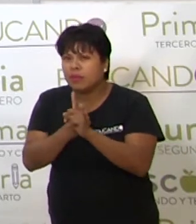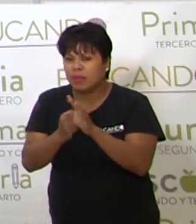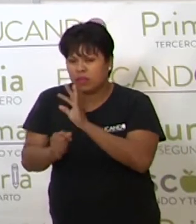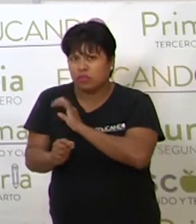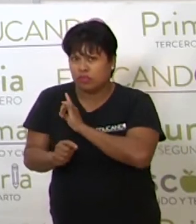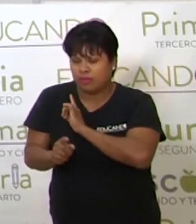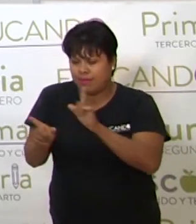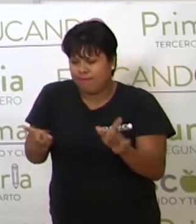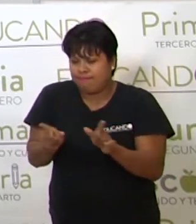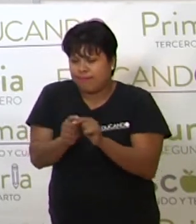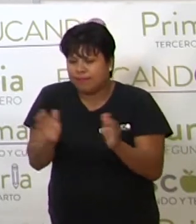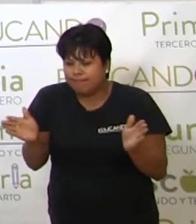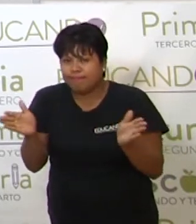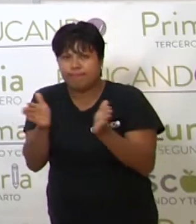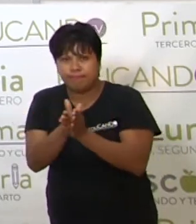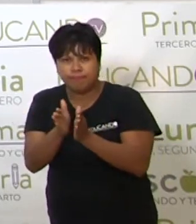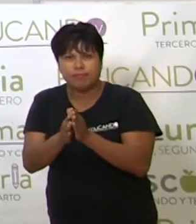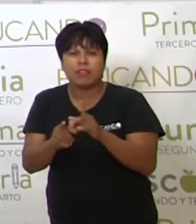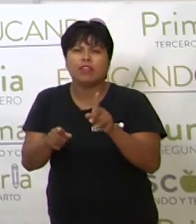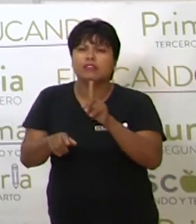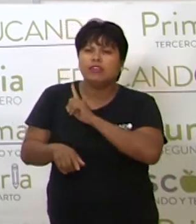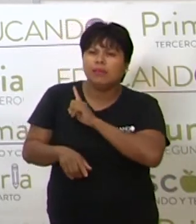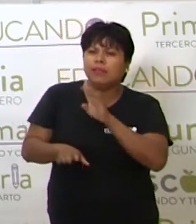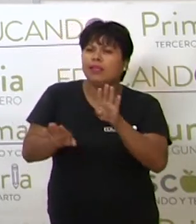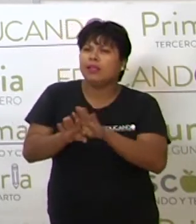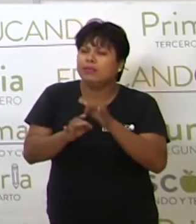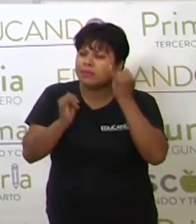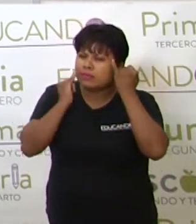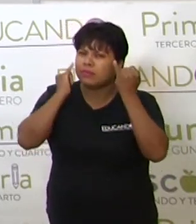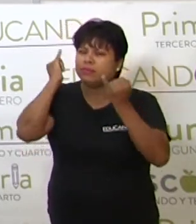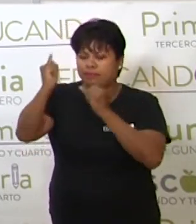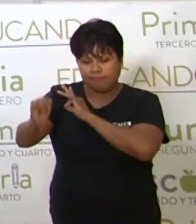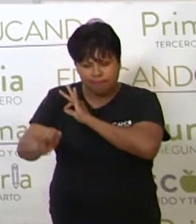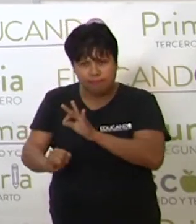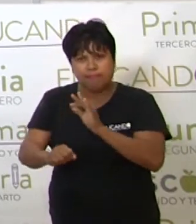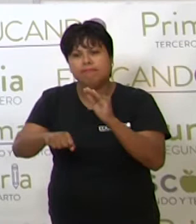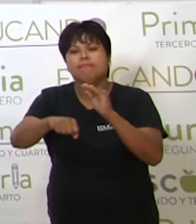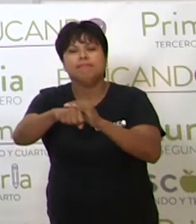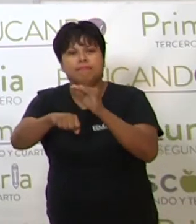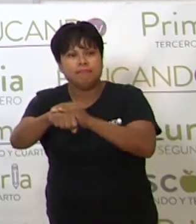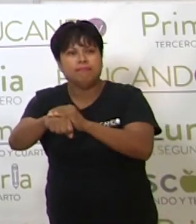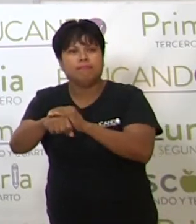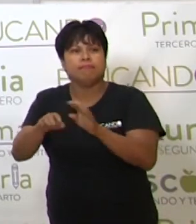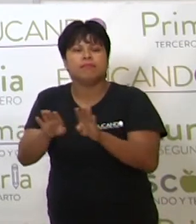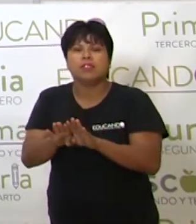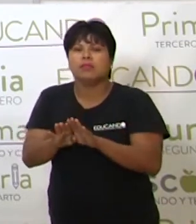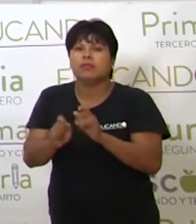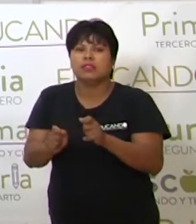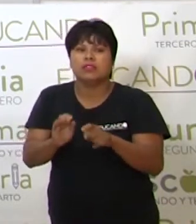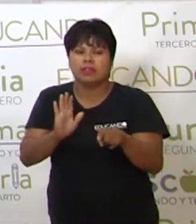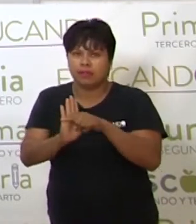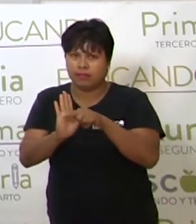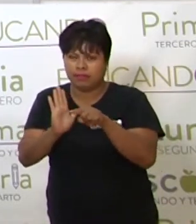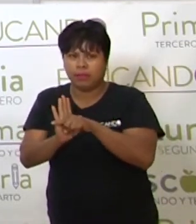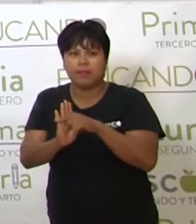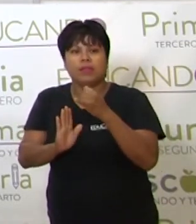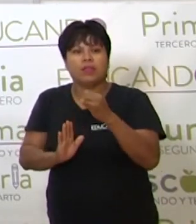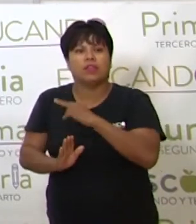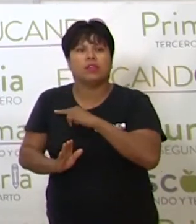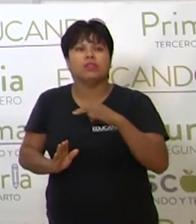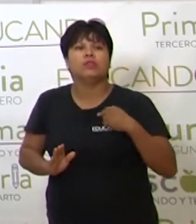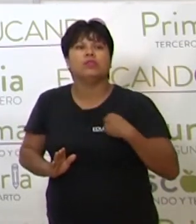este es un supuesto nada más podemos tener cualquier otro tipo de resta y la vamos